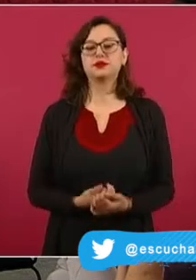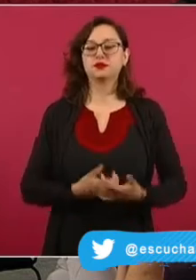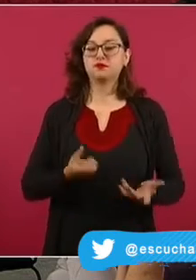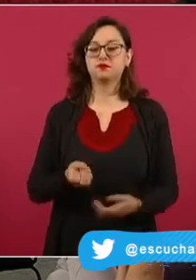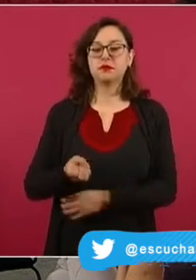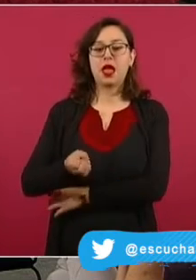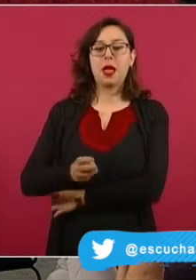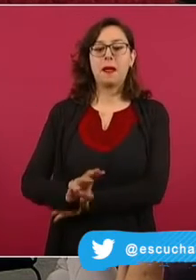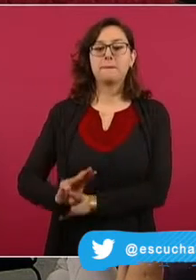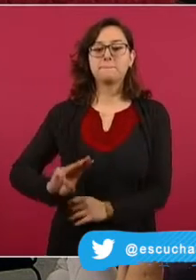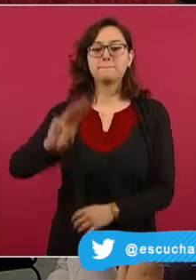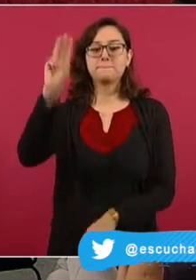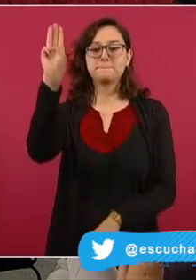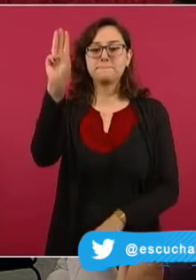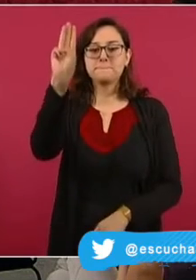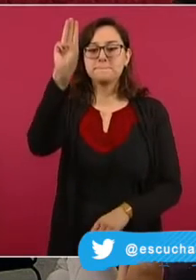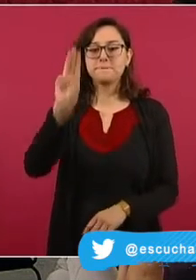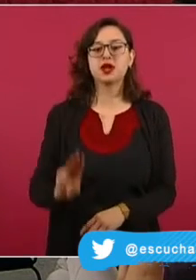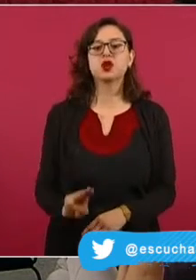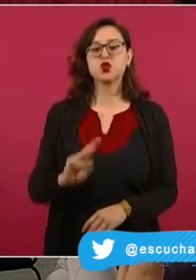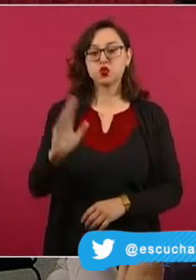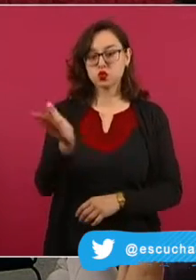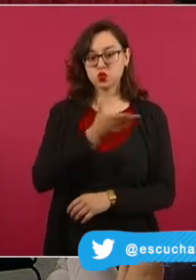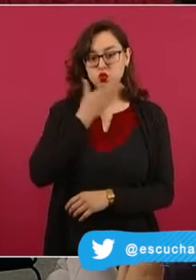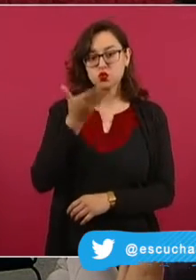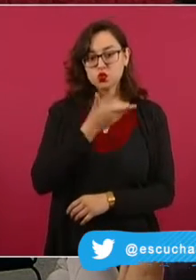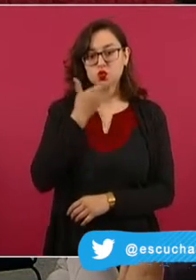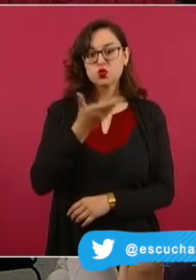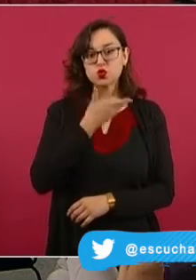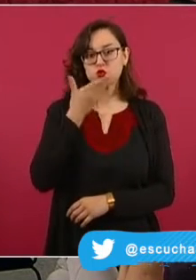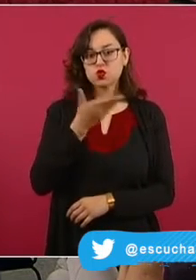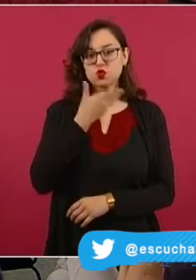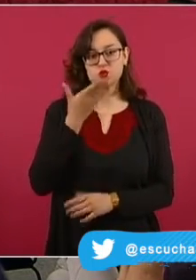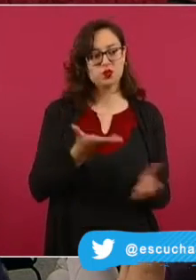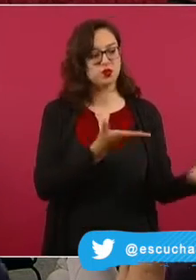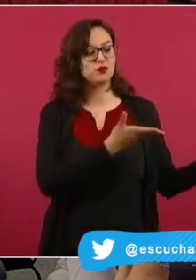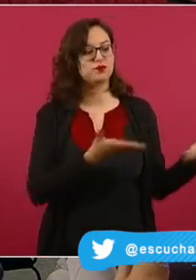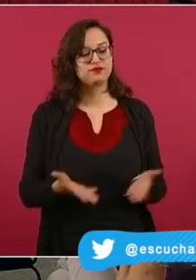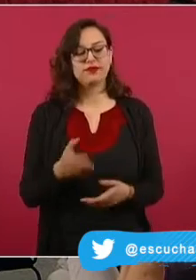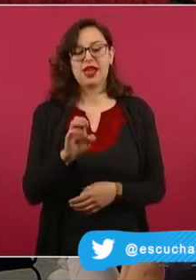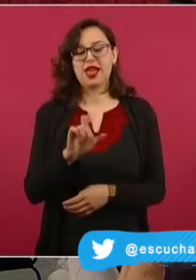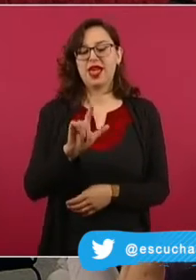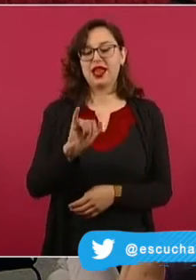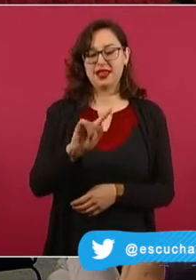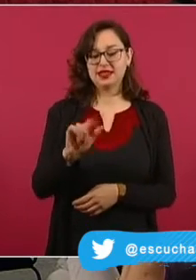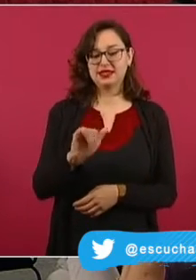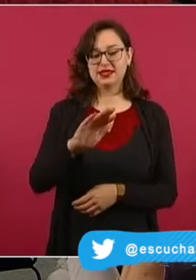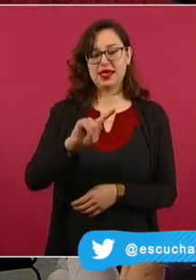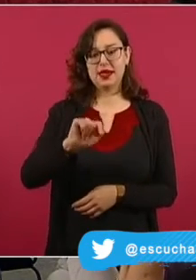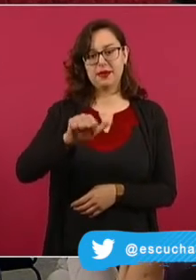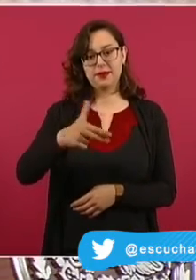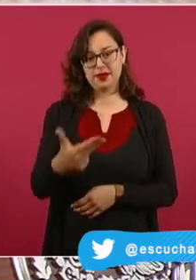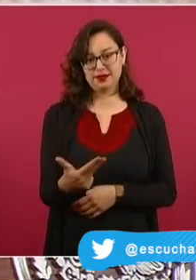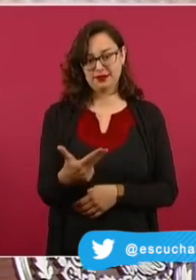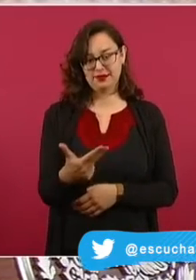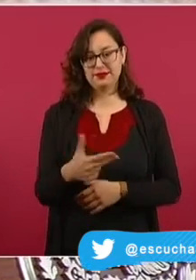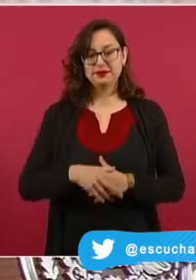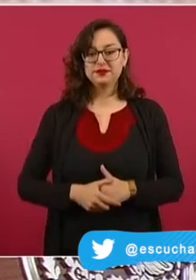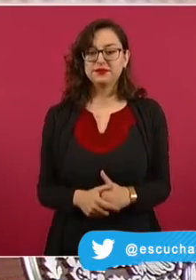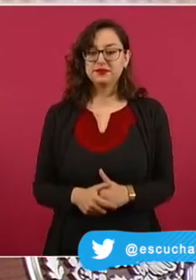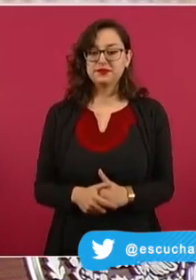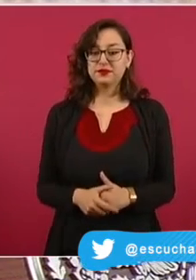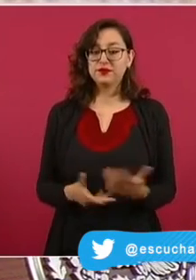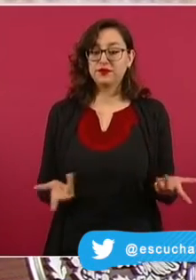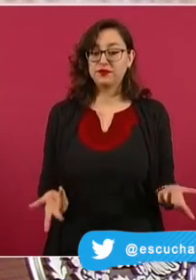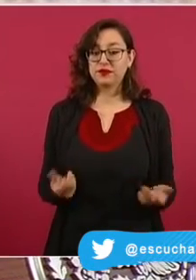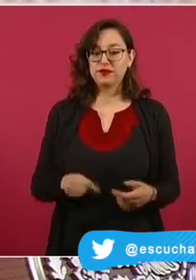Este miércoles el presidente solicitó la revisión del caso César Duarte para evitar omitir delitos. Esto ocurrió luego de la extradición